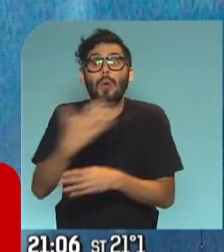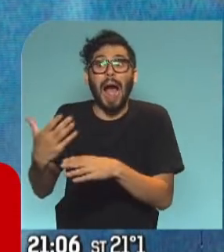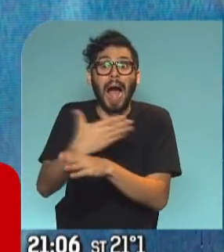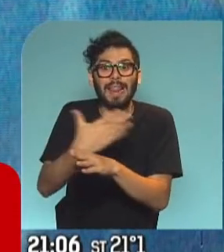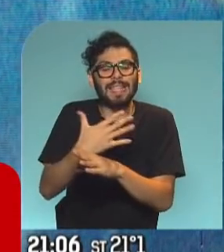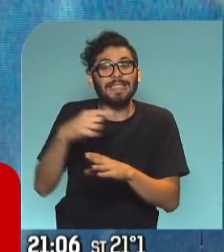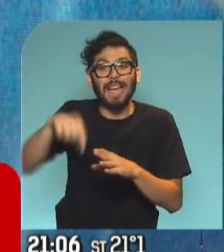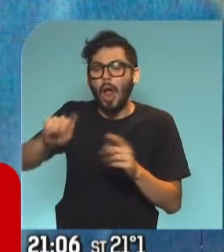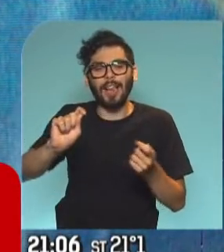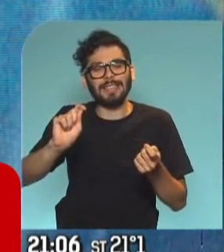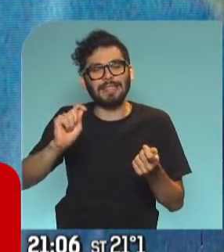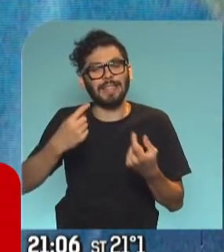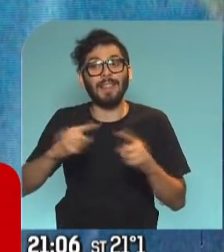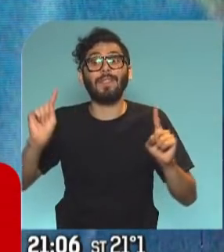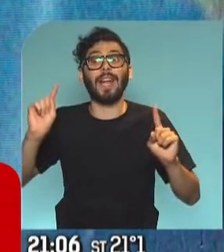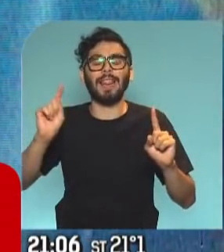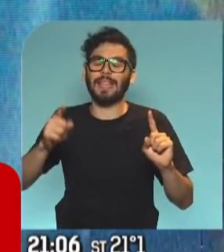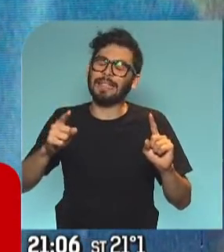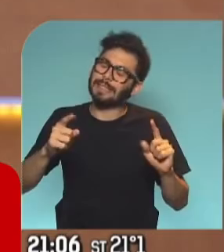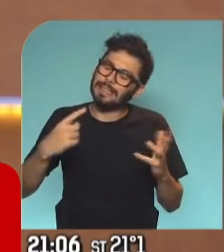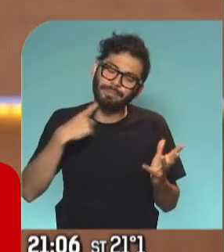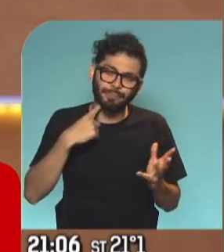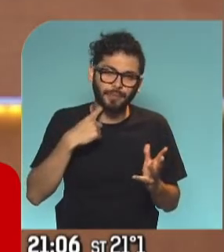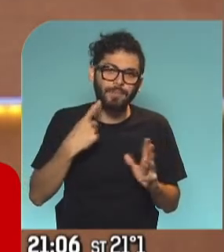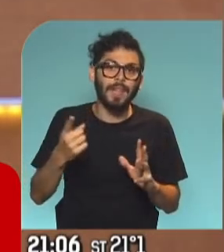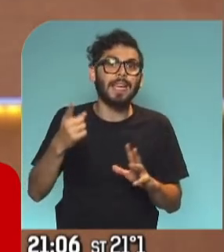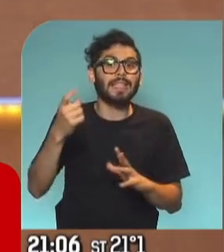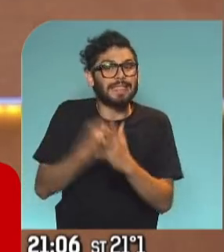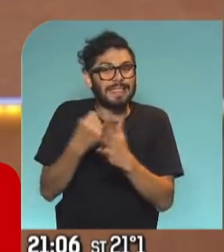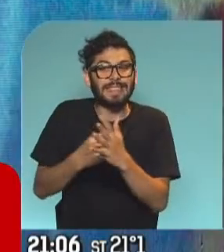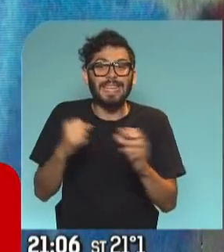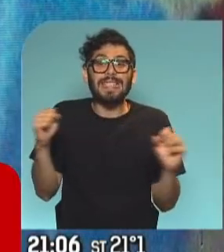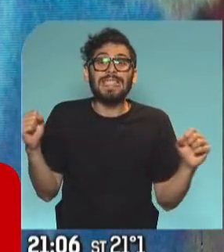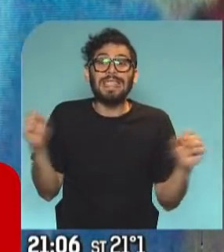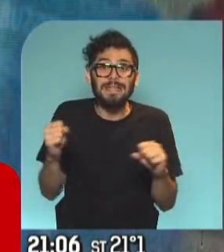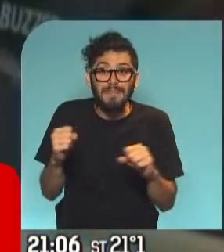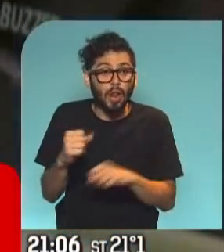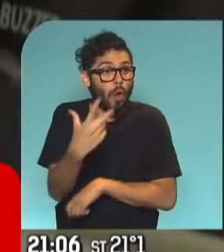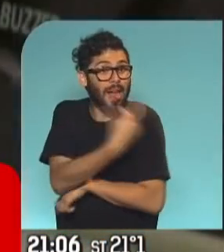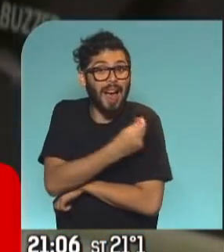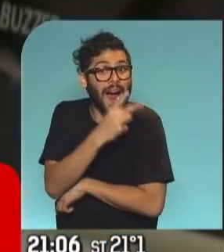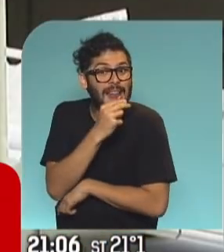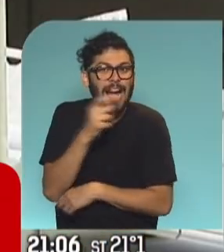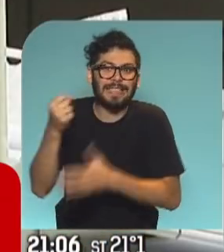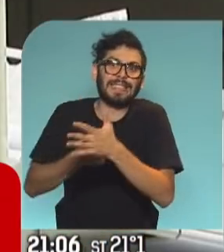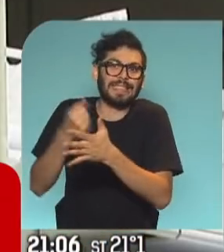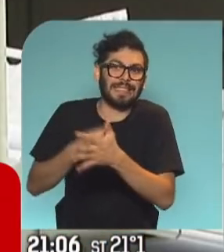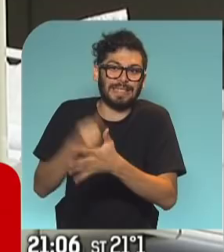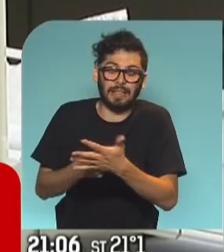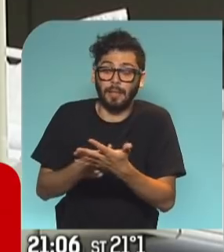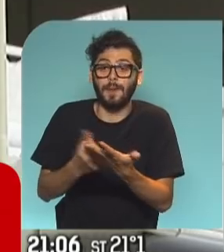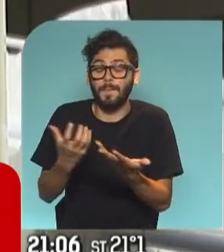Porque fíjese usted... Ellos querían evitar llegar al invierno sin la vacuna. Sí. Eso es lo que nosotros deberíamos tratar de